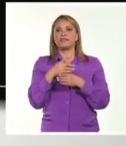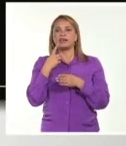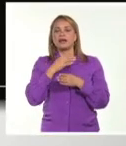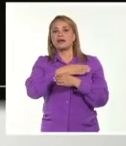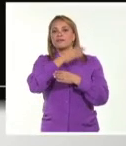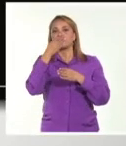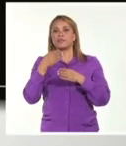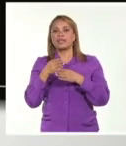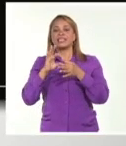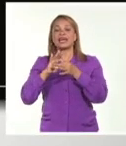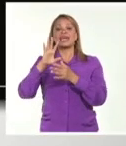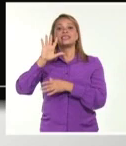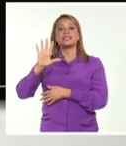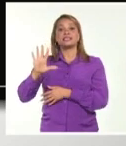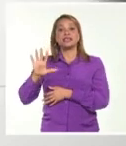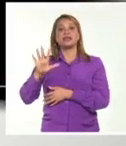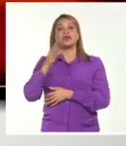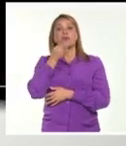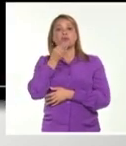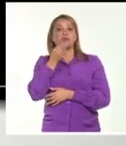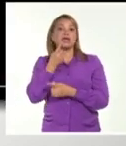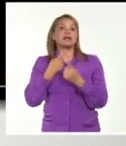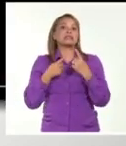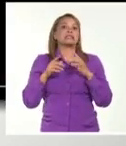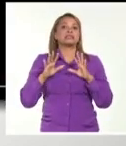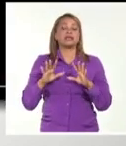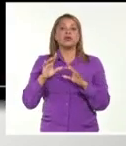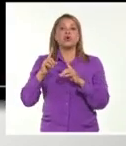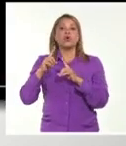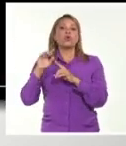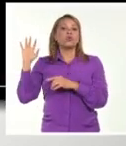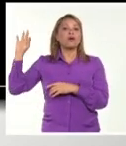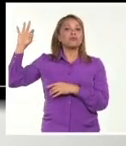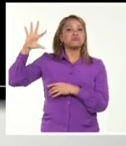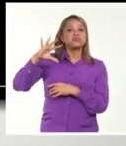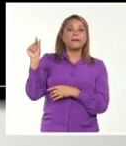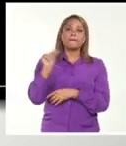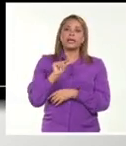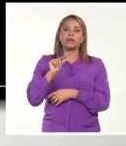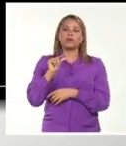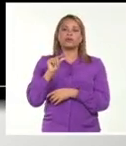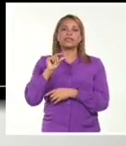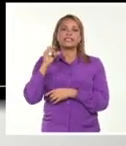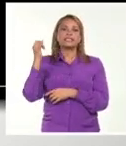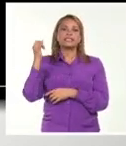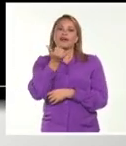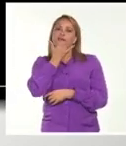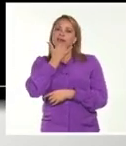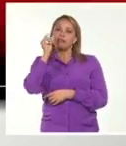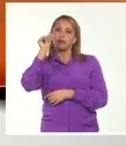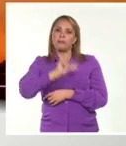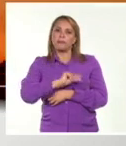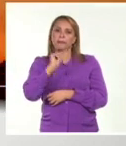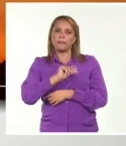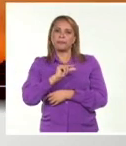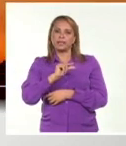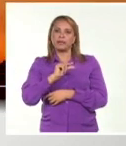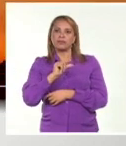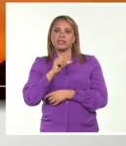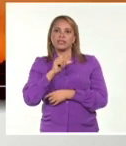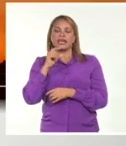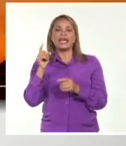nivel G5, que debía tratarse de una tormenta menor con efectos leves como pequeñas fluctuaciones en la red